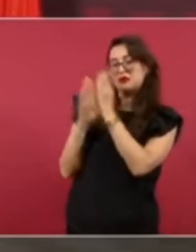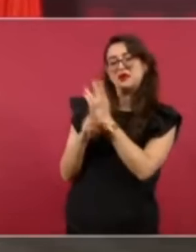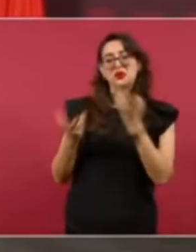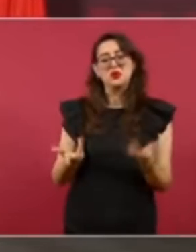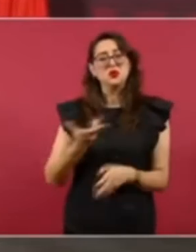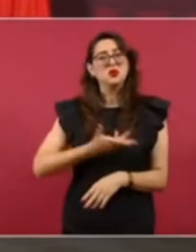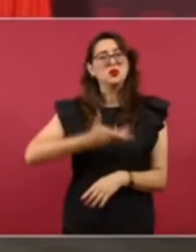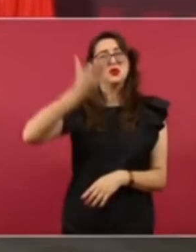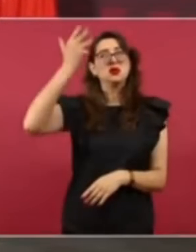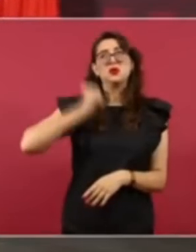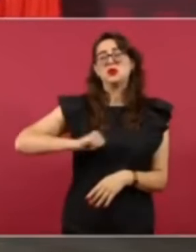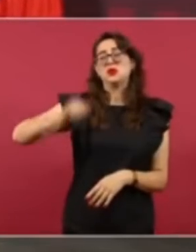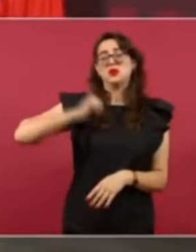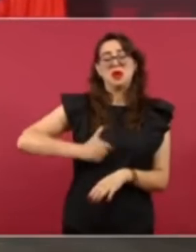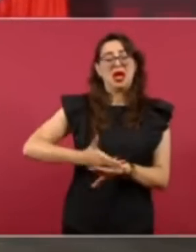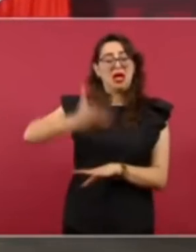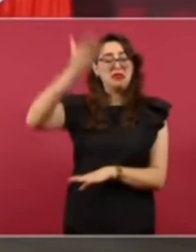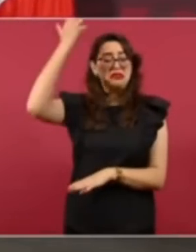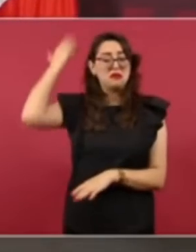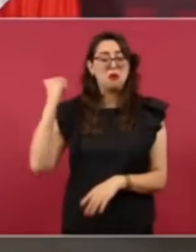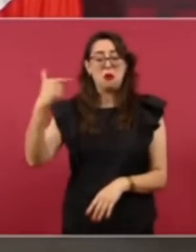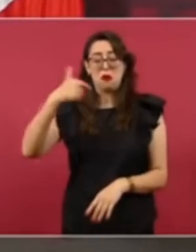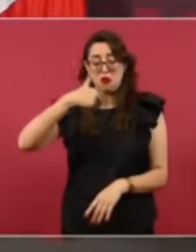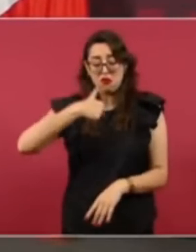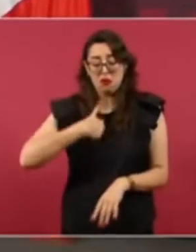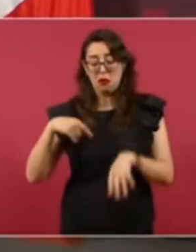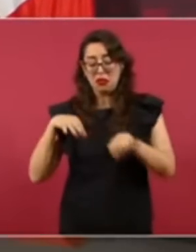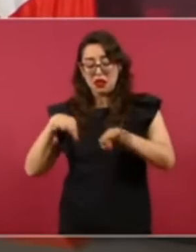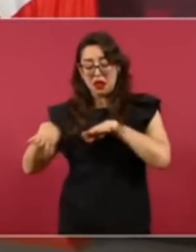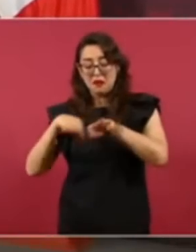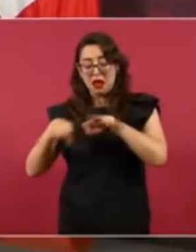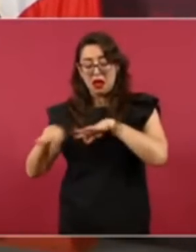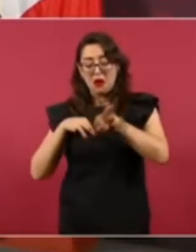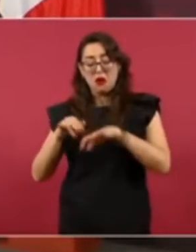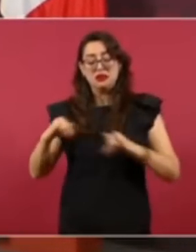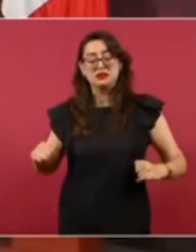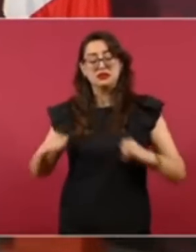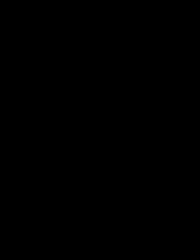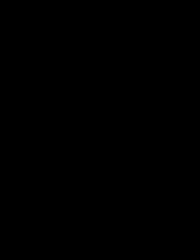así el pueblo de México esté bien informado. Nos vemos en el próximo video.